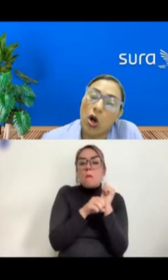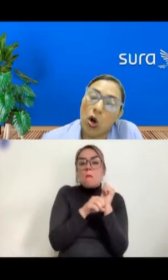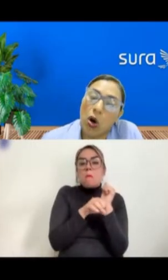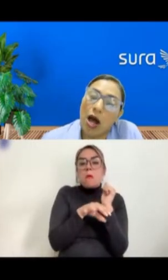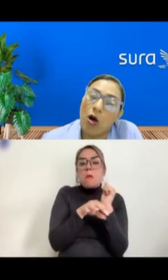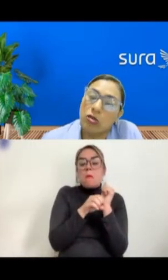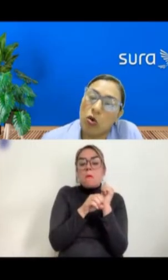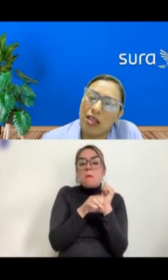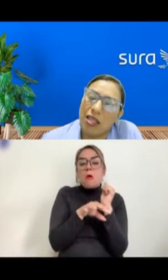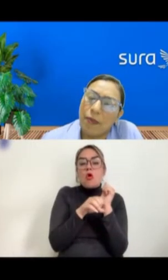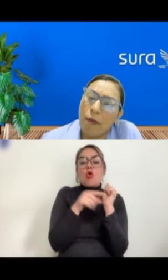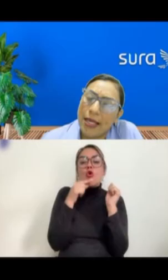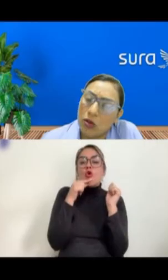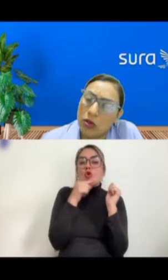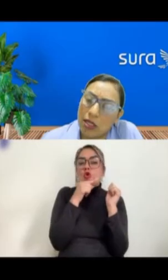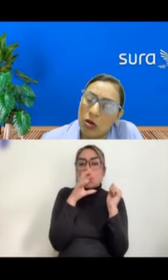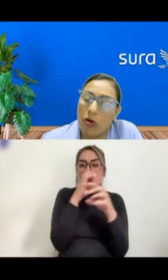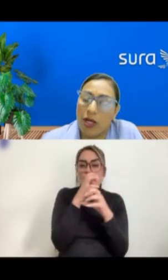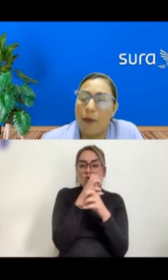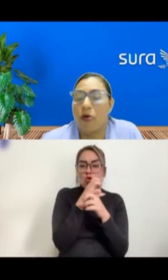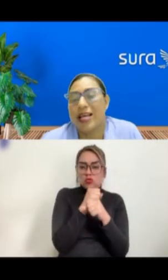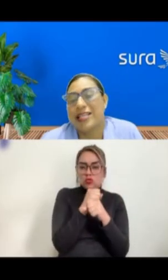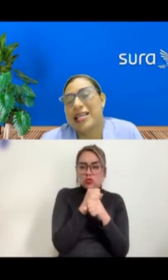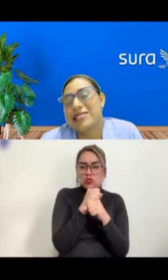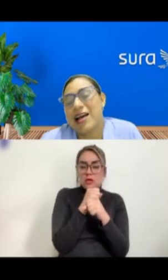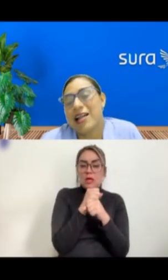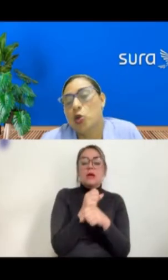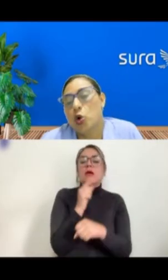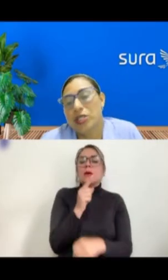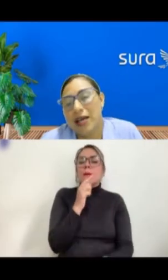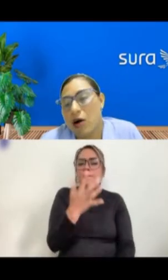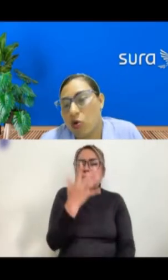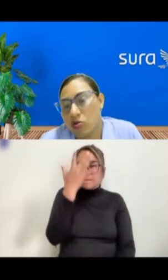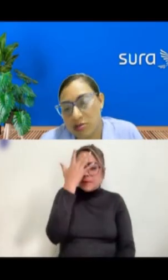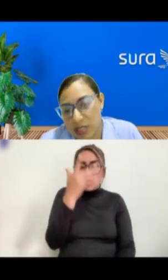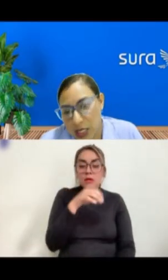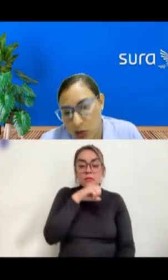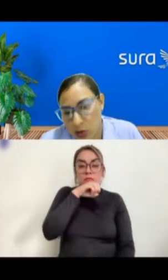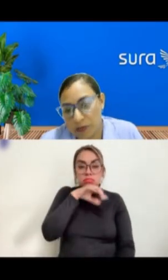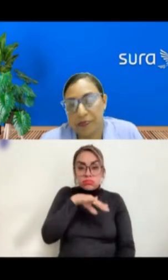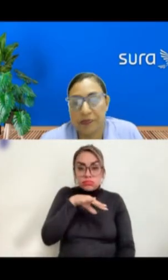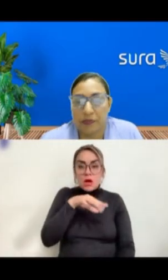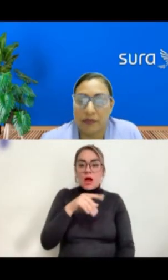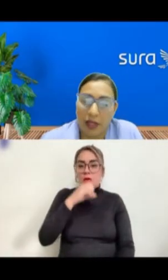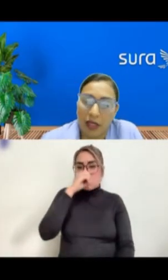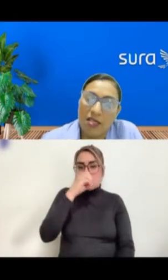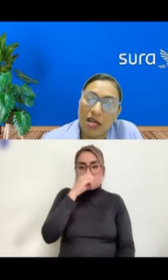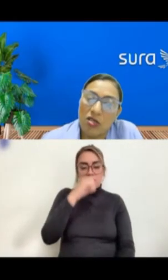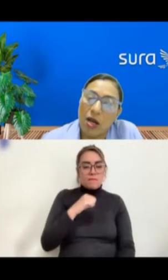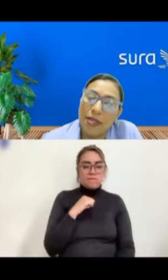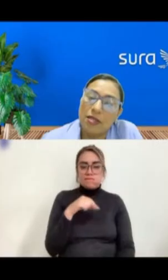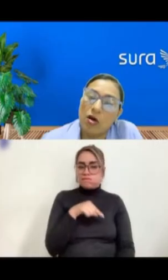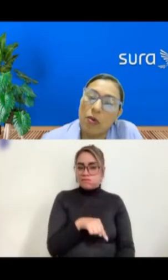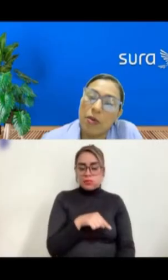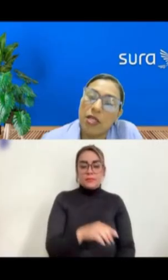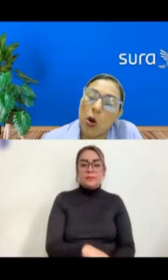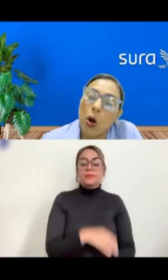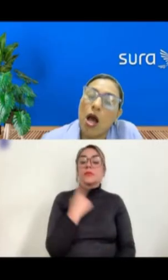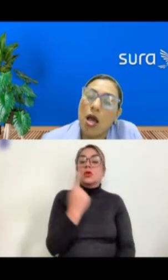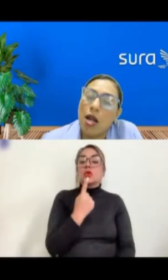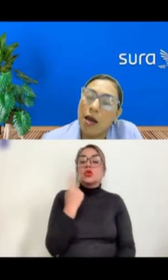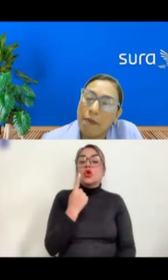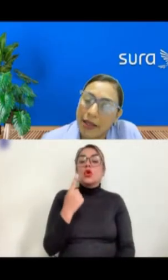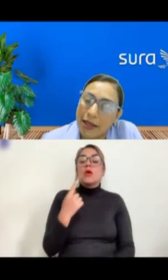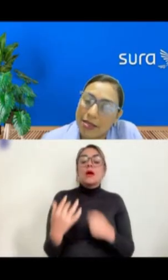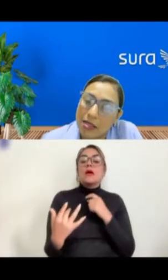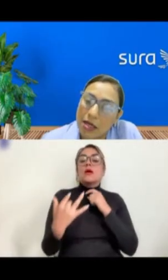sale roja oscura, tipo vino tinto. ¿Por qué? Porque esta sangre no lleva oxígeno. Es decir, que solamente se